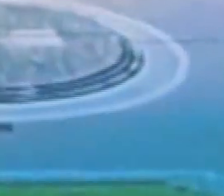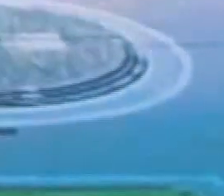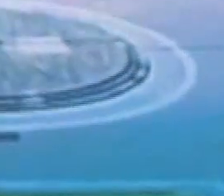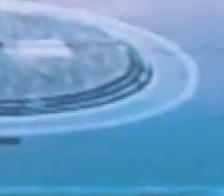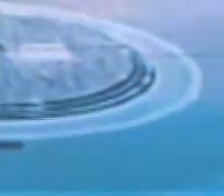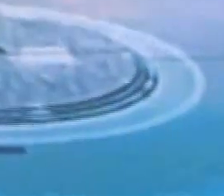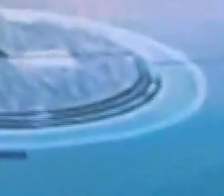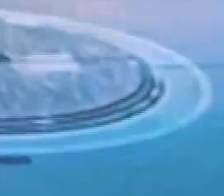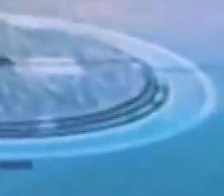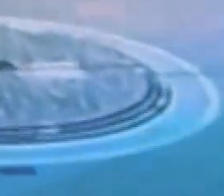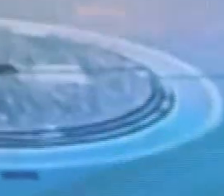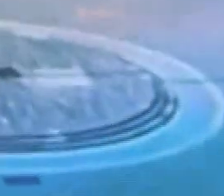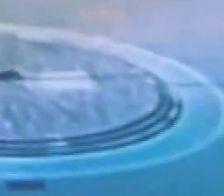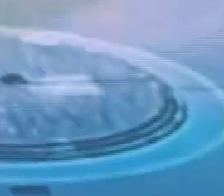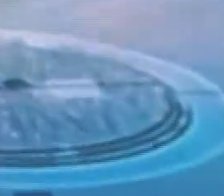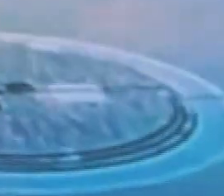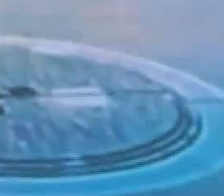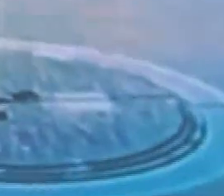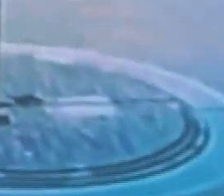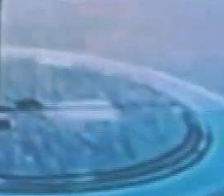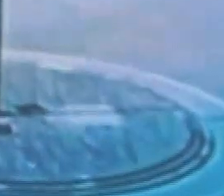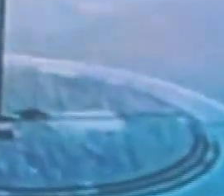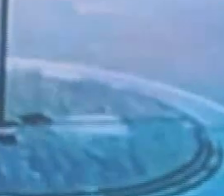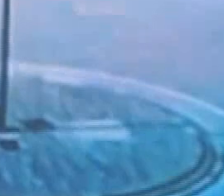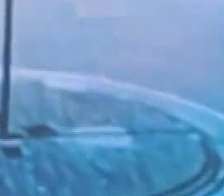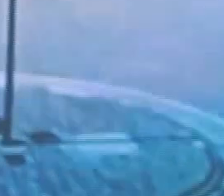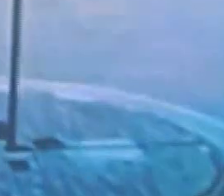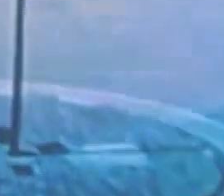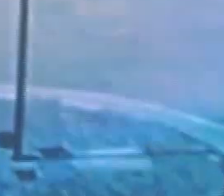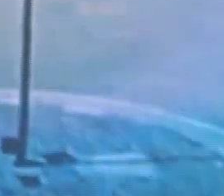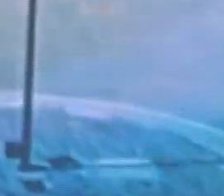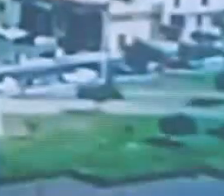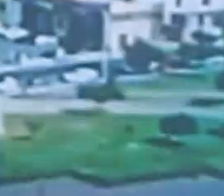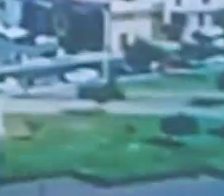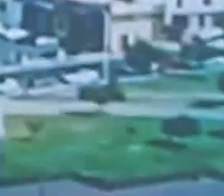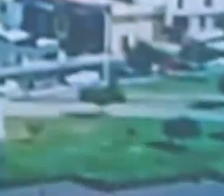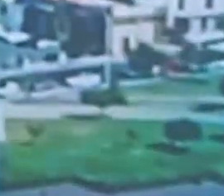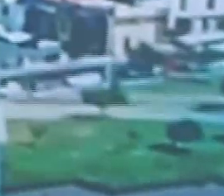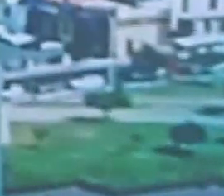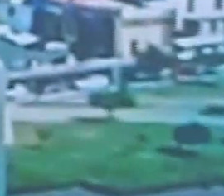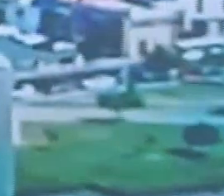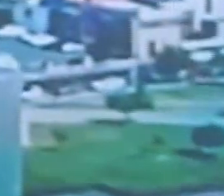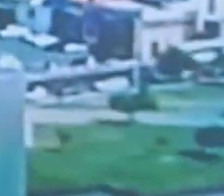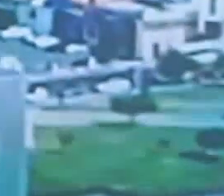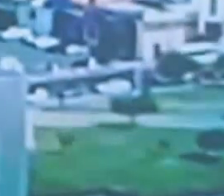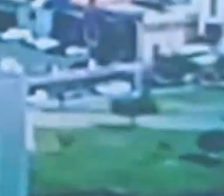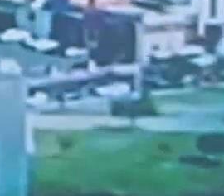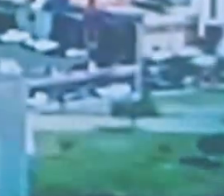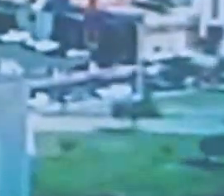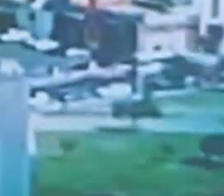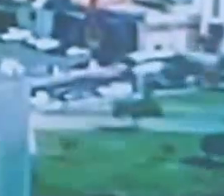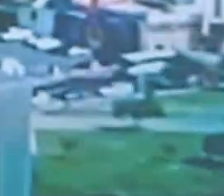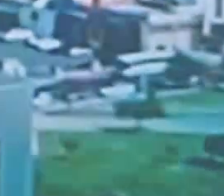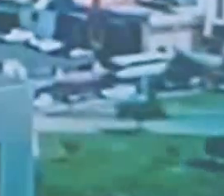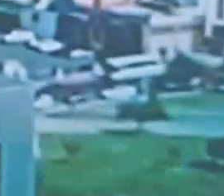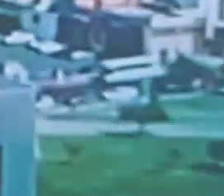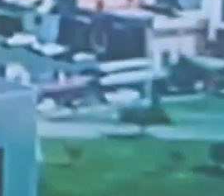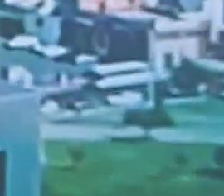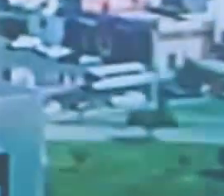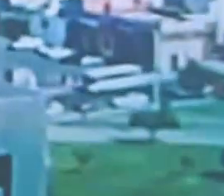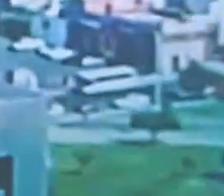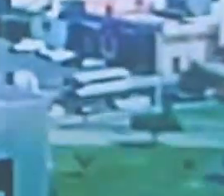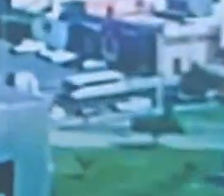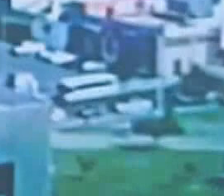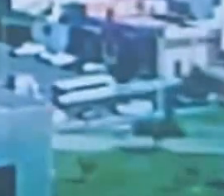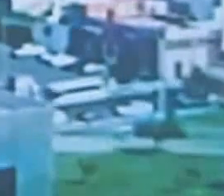reiterado en varias ocasiones. Bueno, pues así que ya el gobierno federal también pone de lo suyo, habla de cuál es el plan y lidera